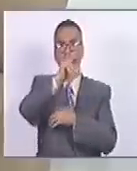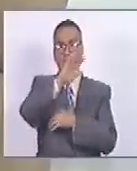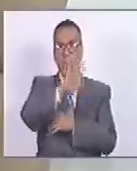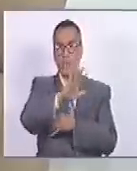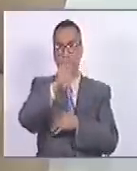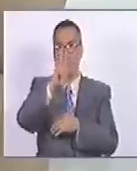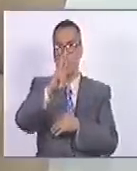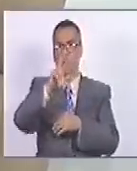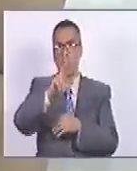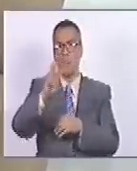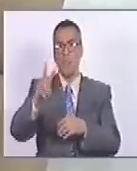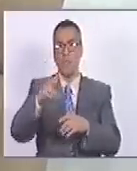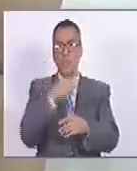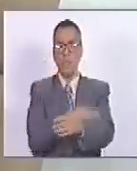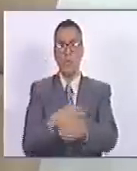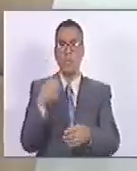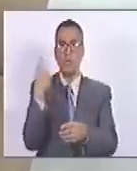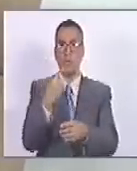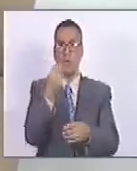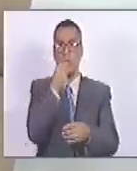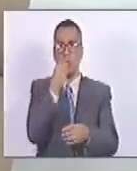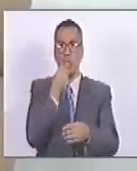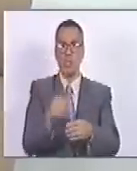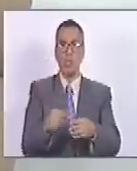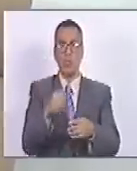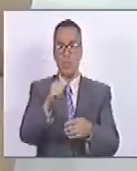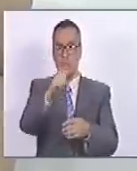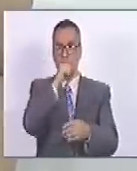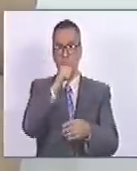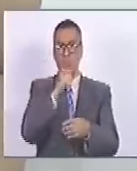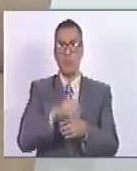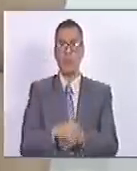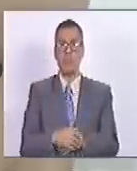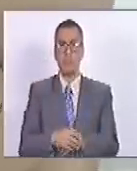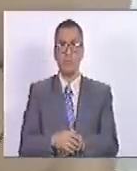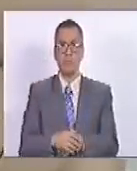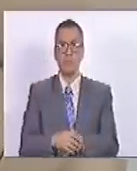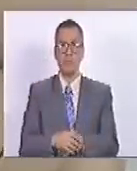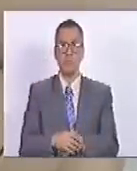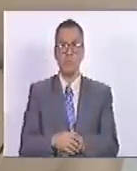$4,534 mensuales solamente de dieta para que se lo gasten aguardiente.